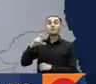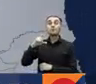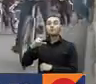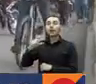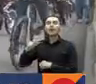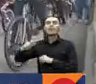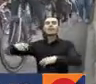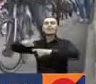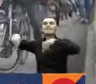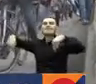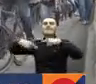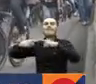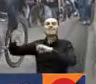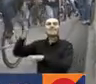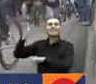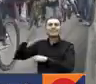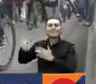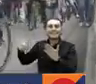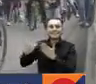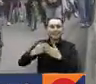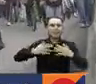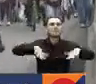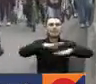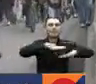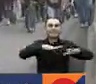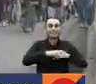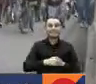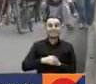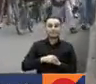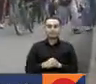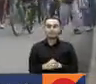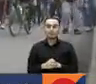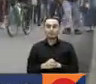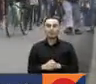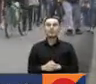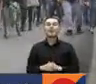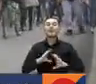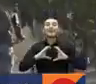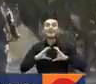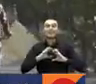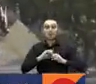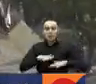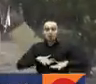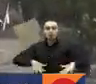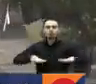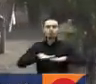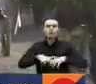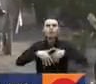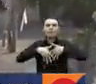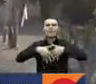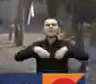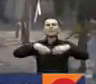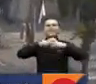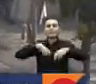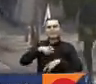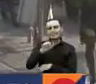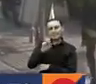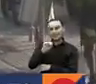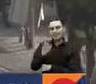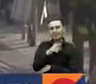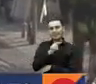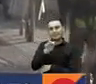Plaza Banderas y llegará al Parque Santander. En Caquetá las marchas saldrán del Parque San Francisco frente a la